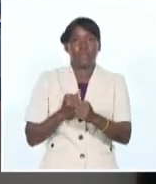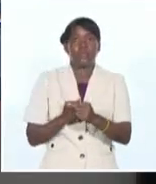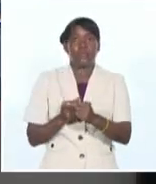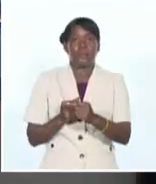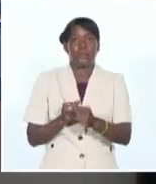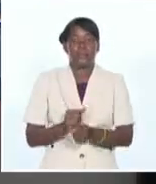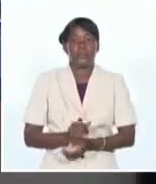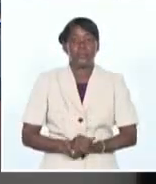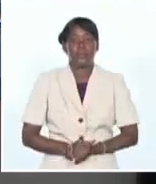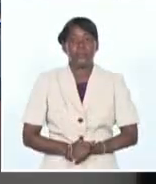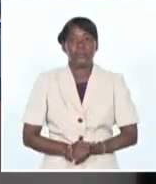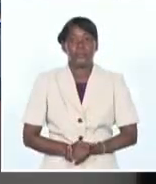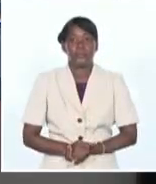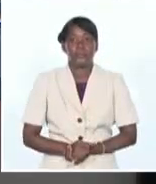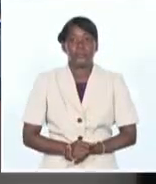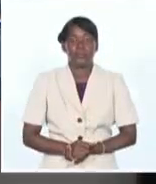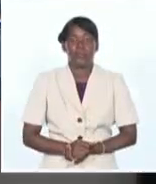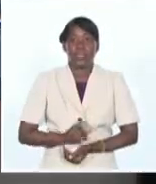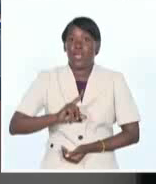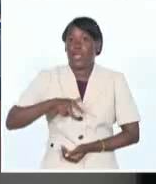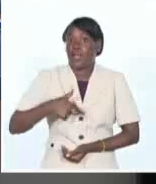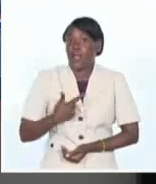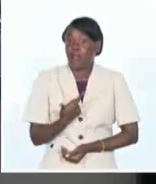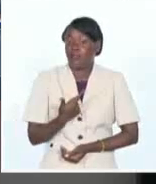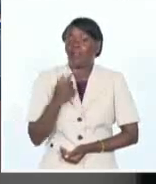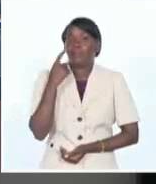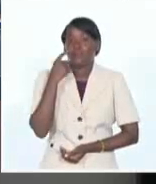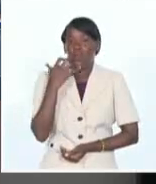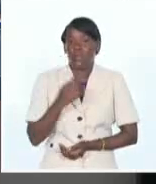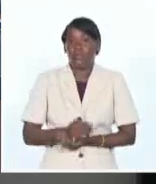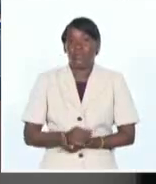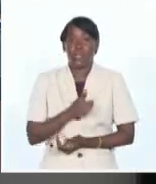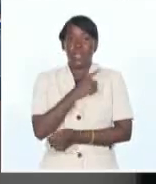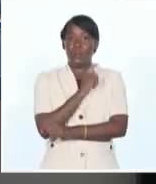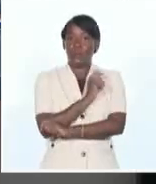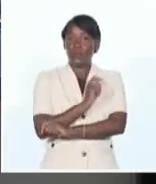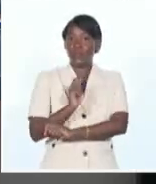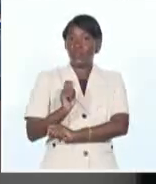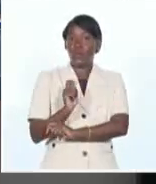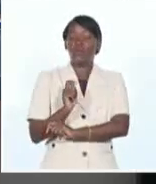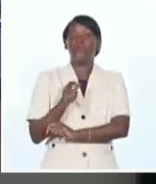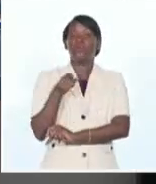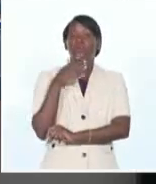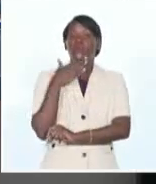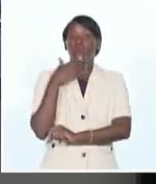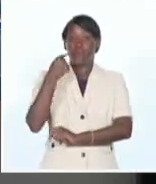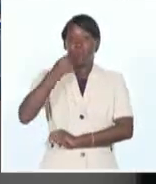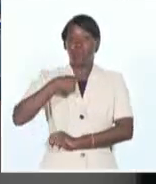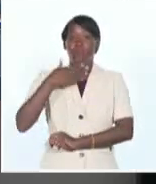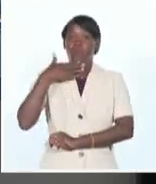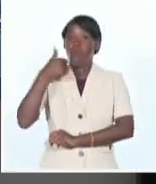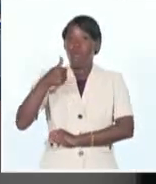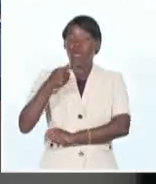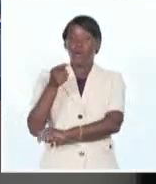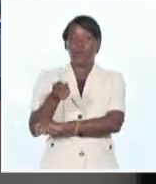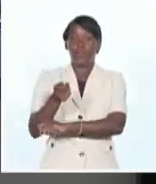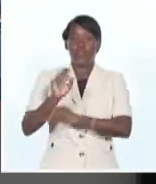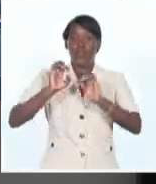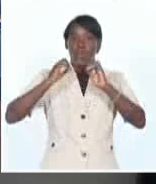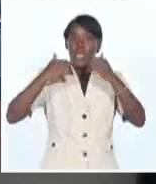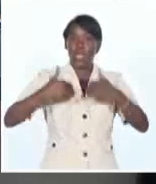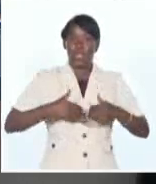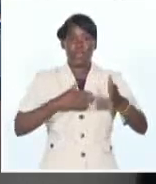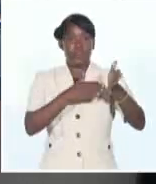referente muy cerca, claro. El referente artista, ese maestro con su obra, con su labor, con su ejemplo artístico, es la